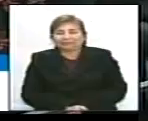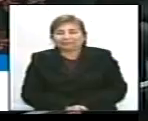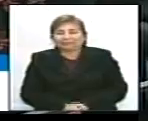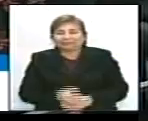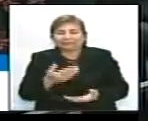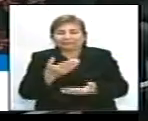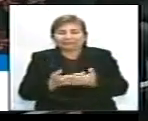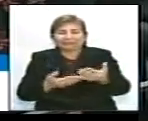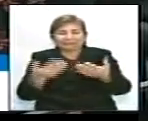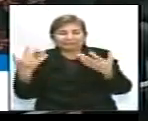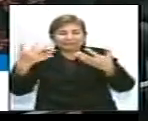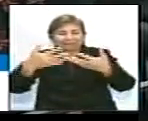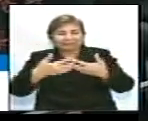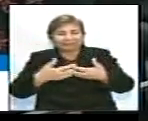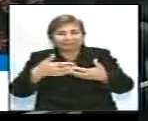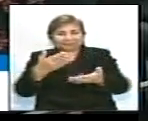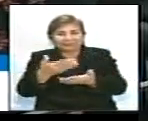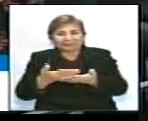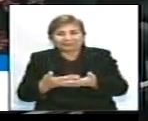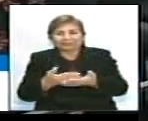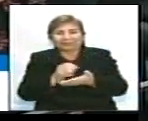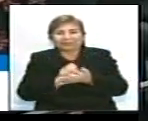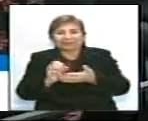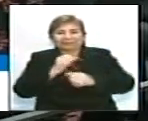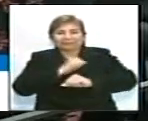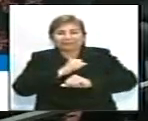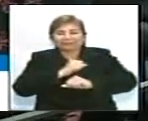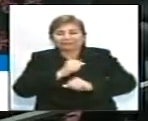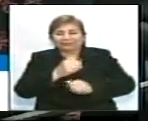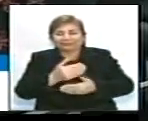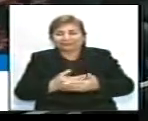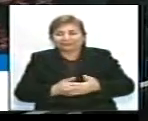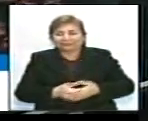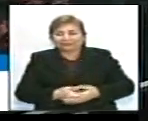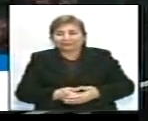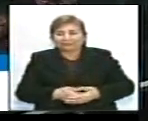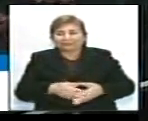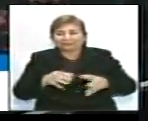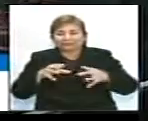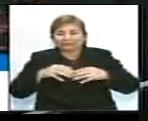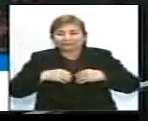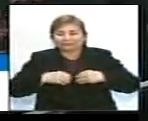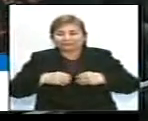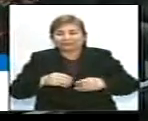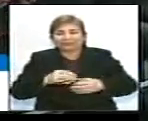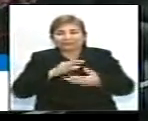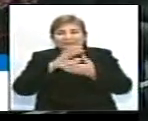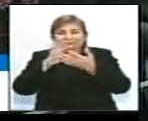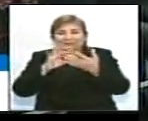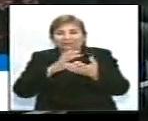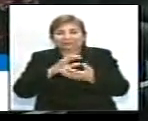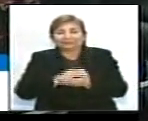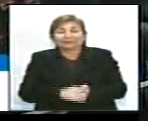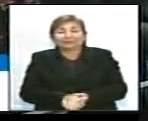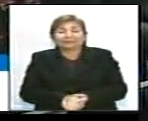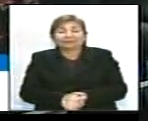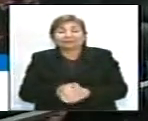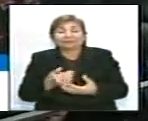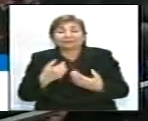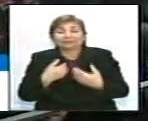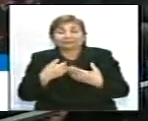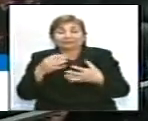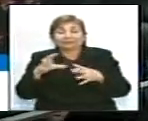de la mano de lo que de estrategias de defensa de cambio, de estrategias de adaptación y mitigación de cambio climático. Lo que rescato